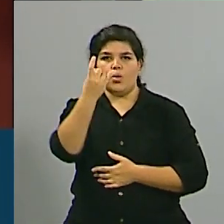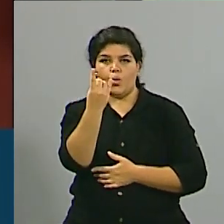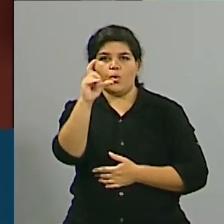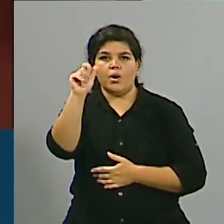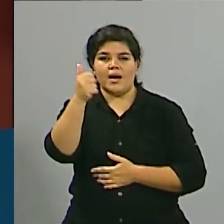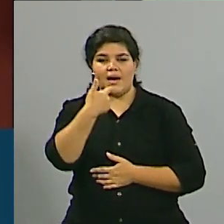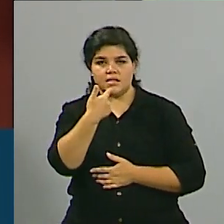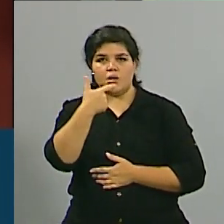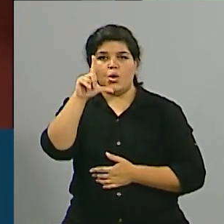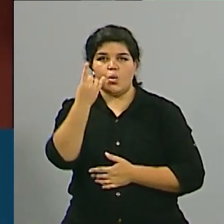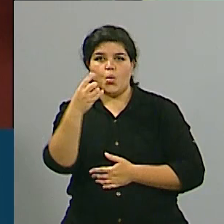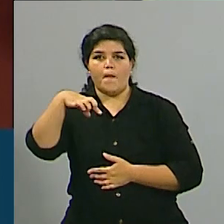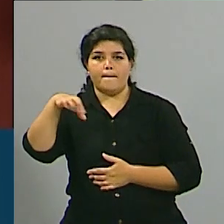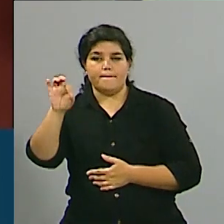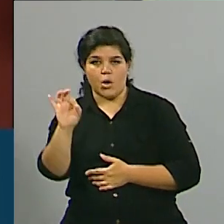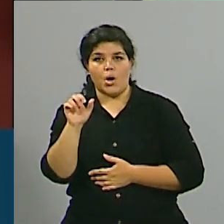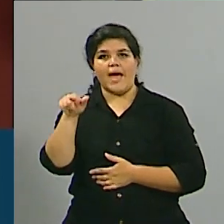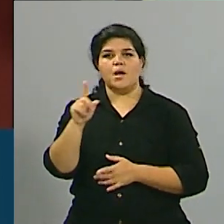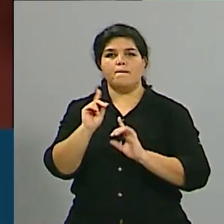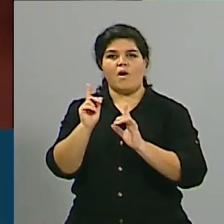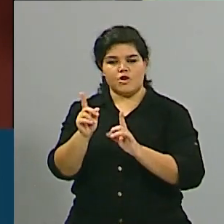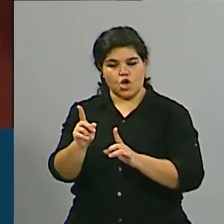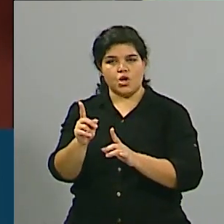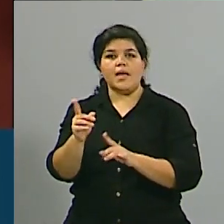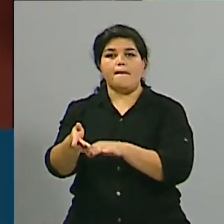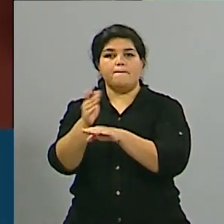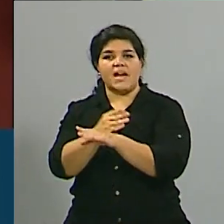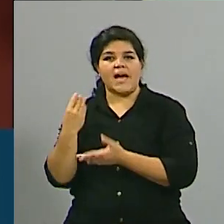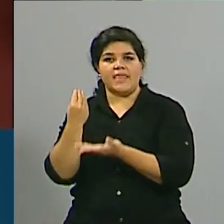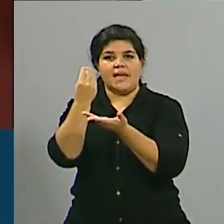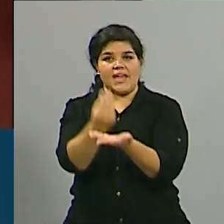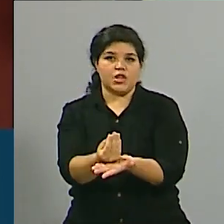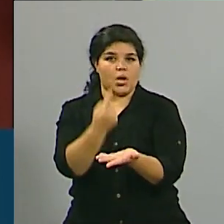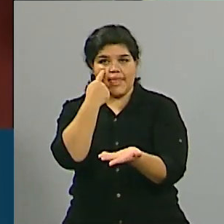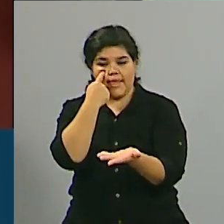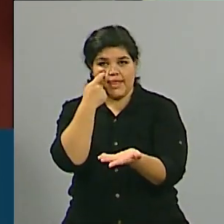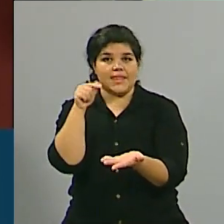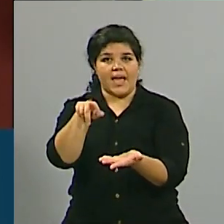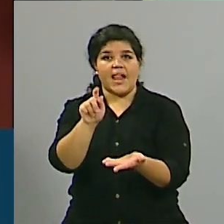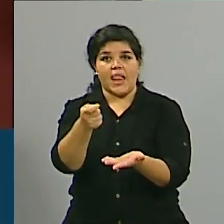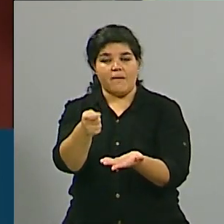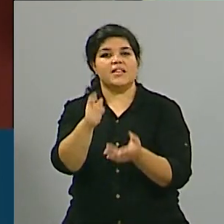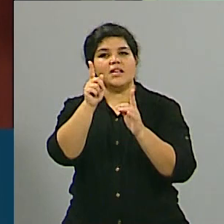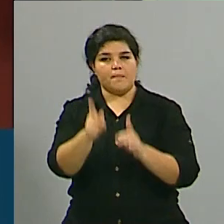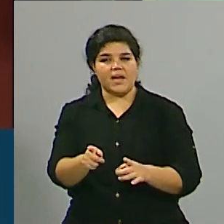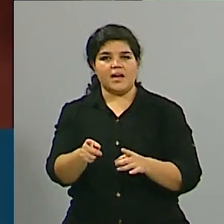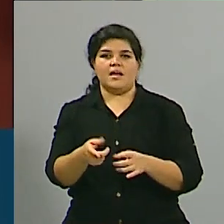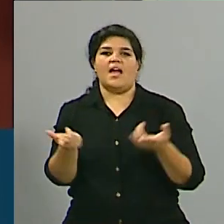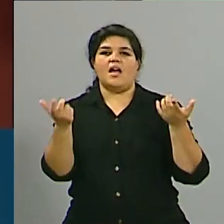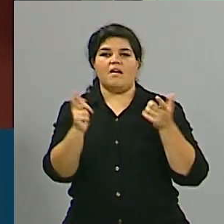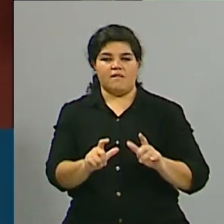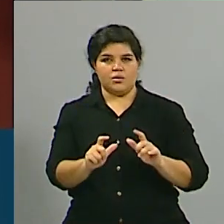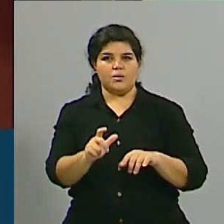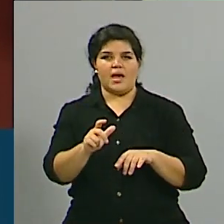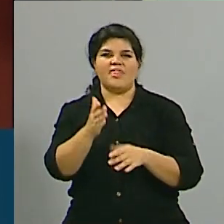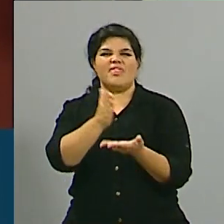Lavalle, abogado, docente, precandidato a la intendencia del departamento y además está a cargo de la jefatura de derechos del adulto mayor